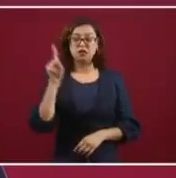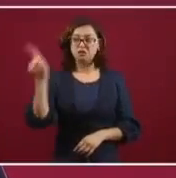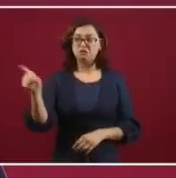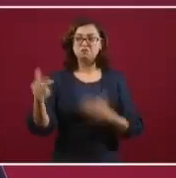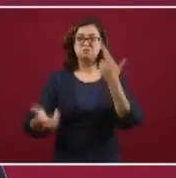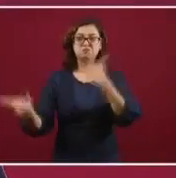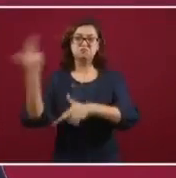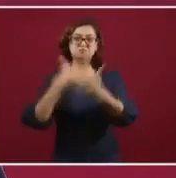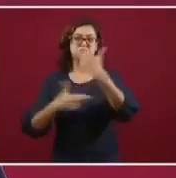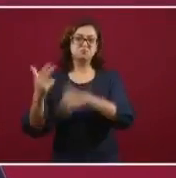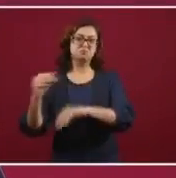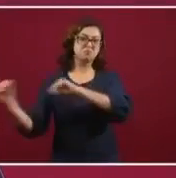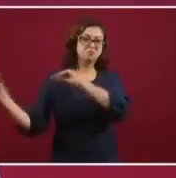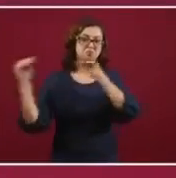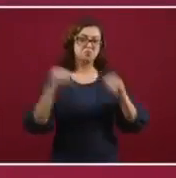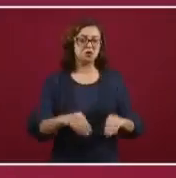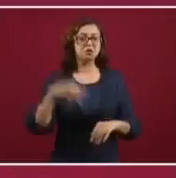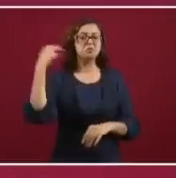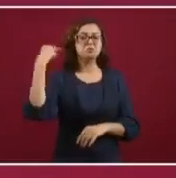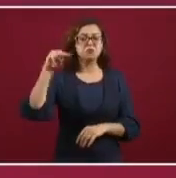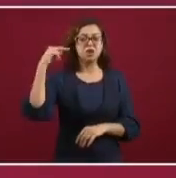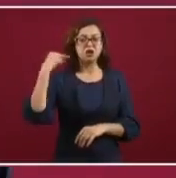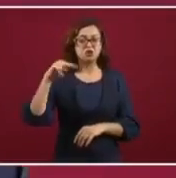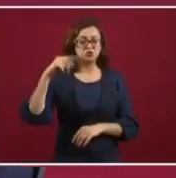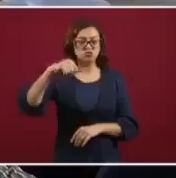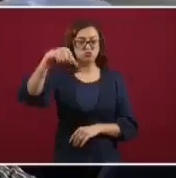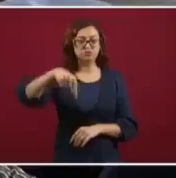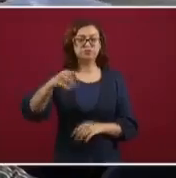llega a Veracruz y lo están esperando